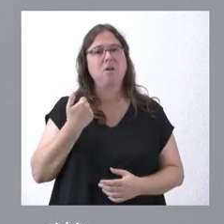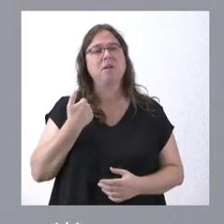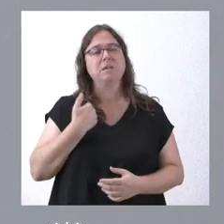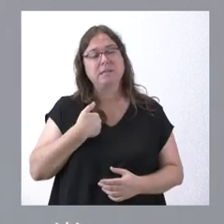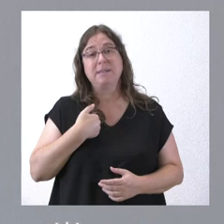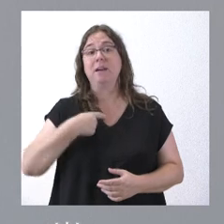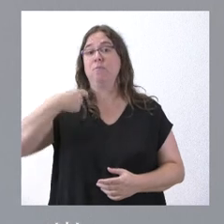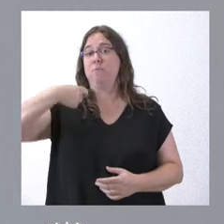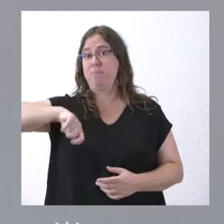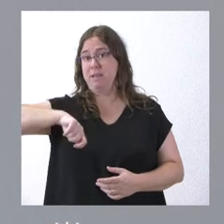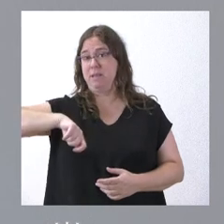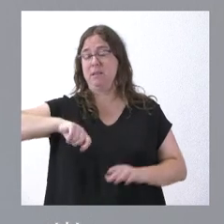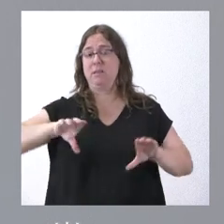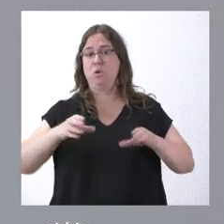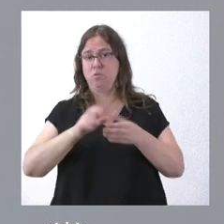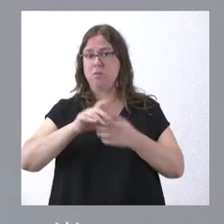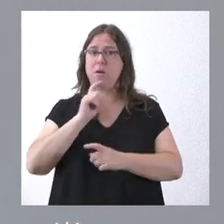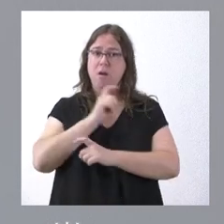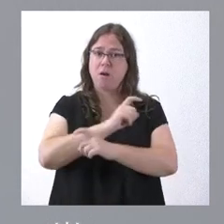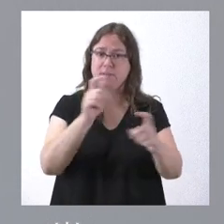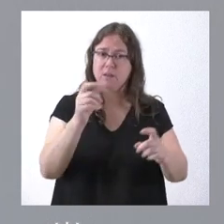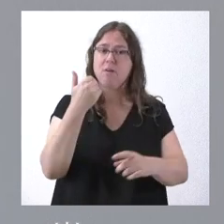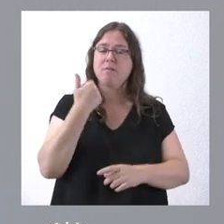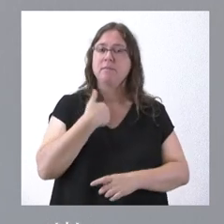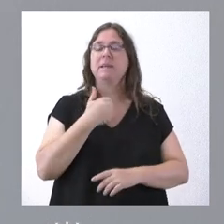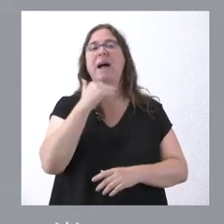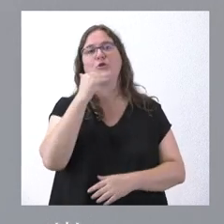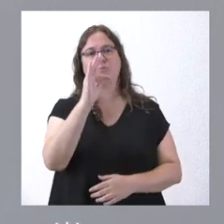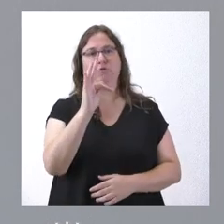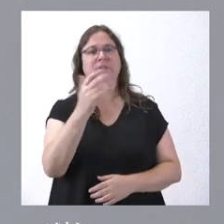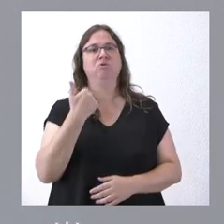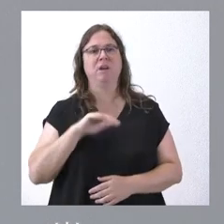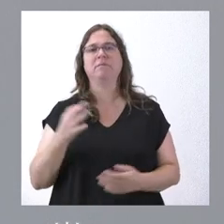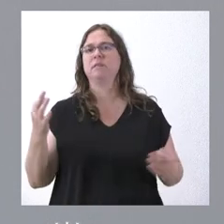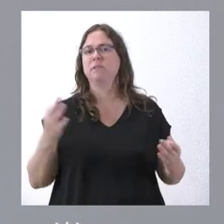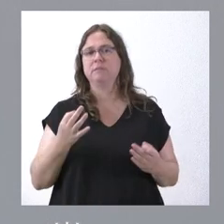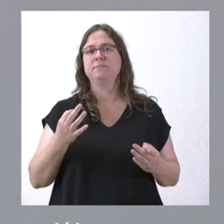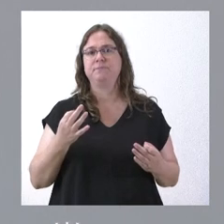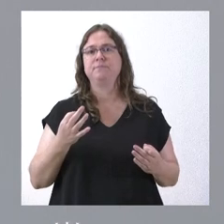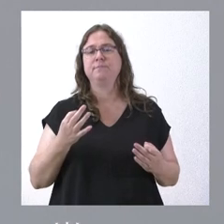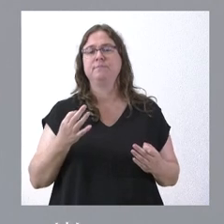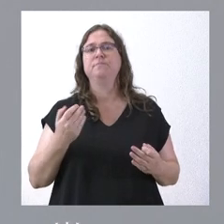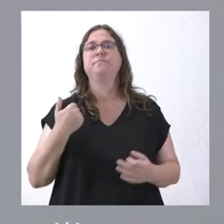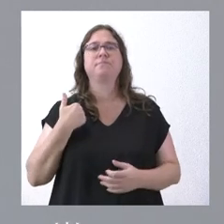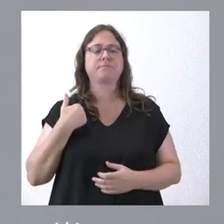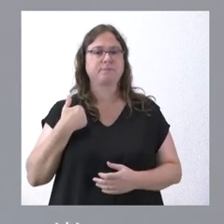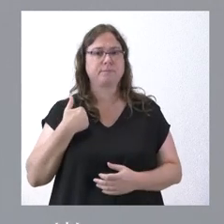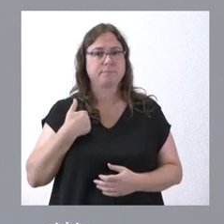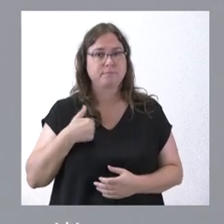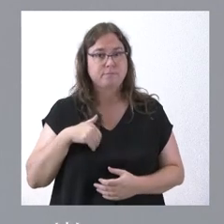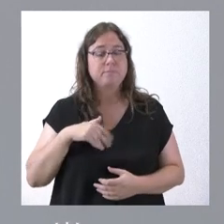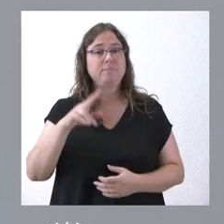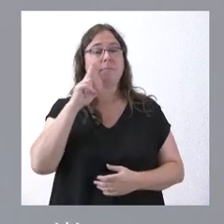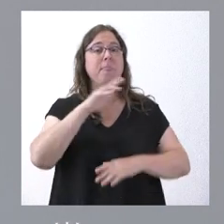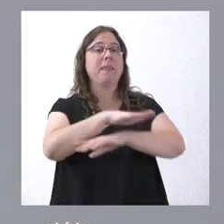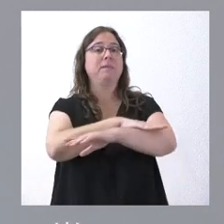anuncio del presidente de la Junta de Castilla y León un primer aspecto positivo, que es que he visto al ministro